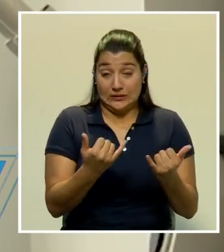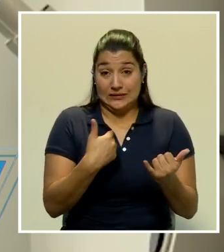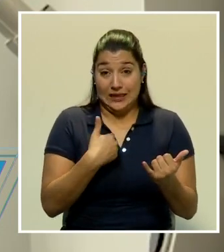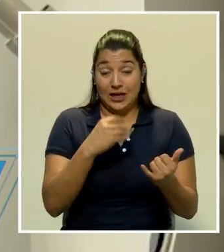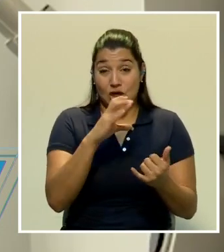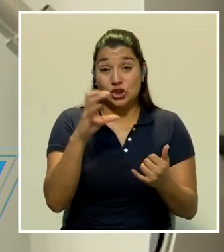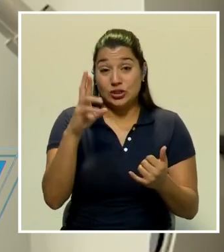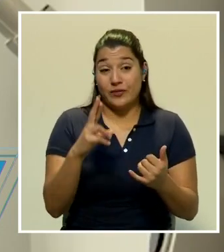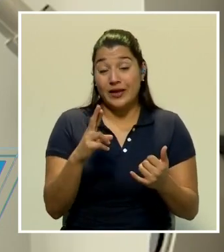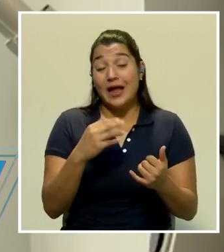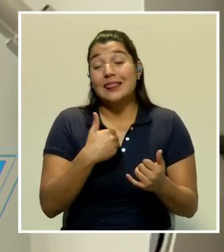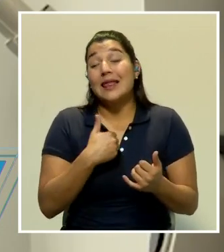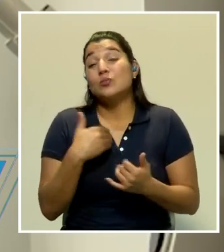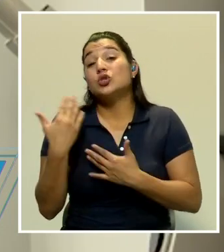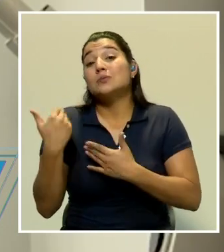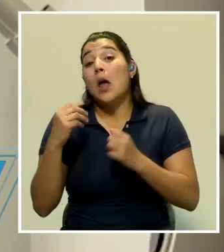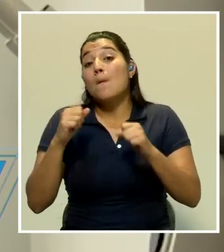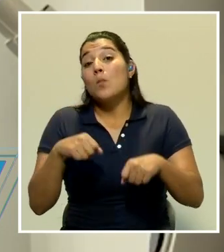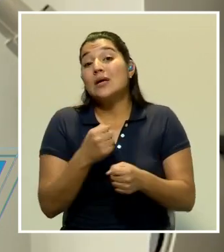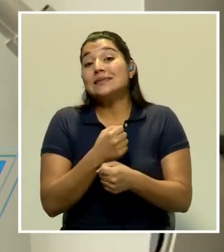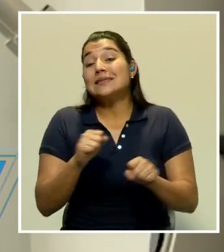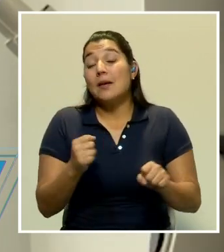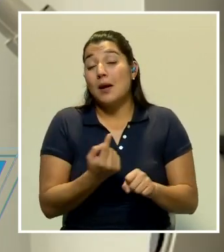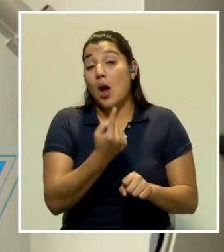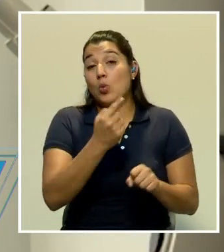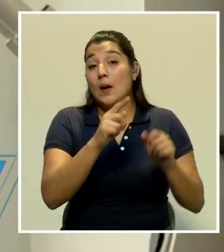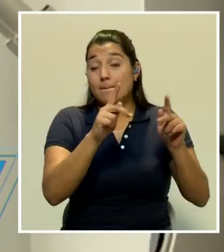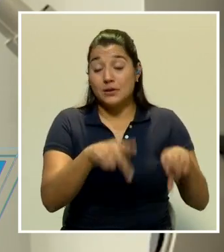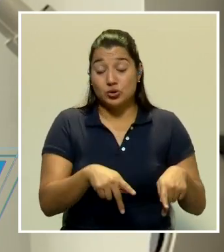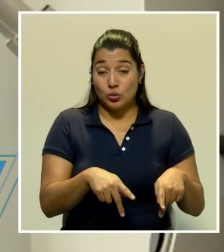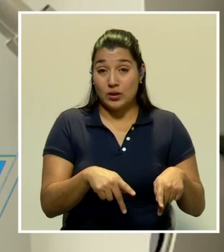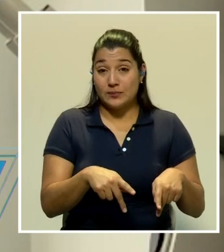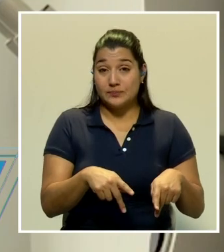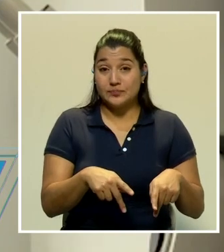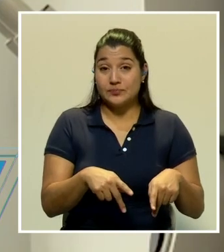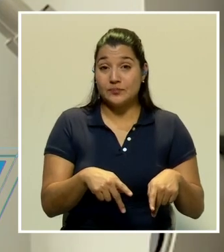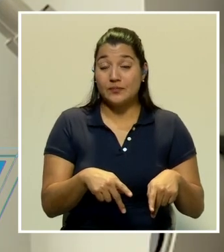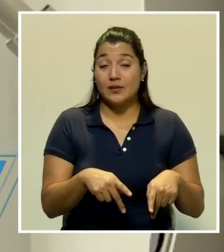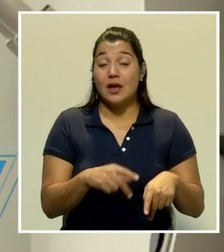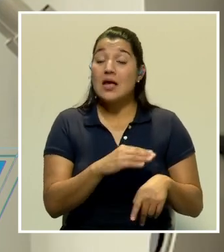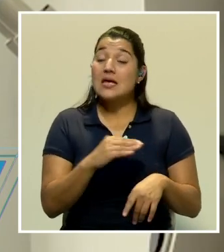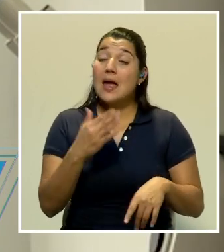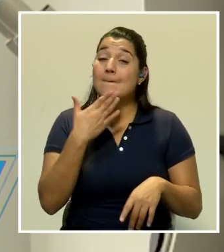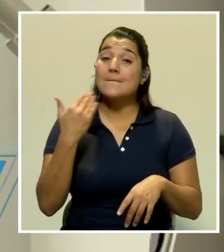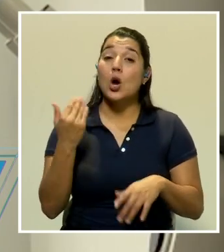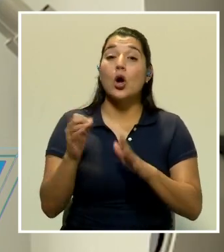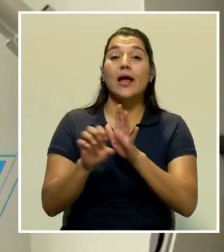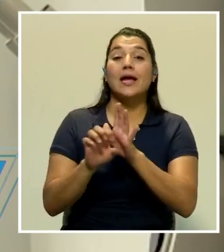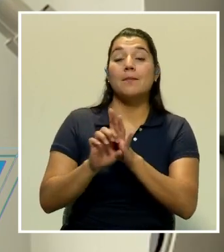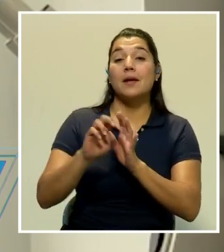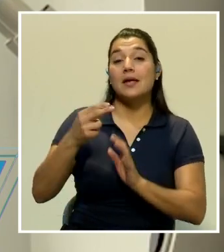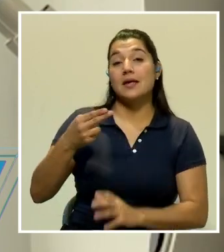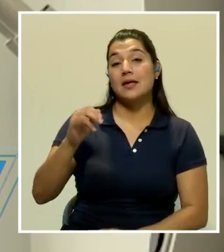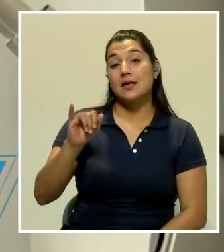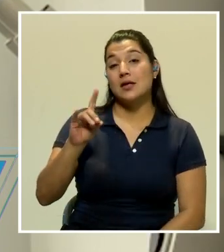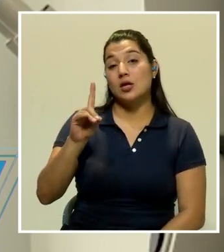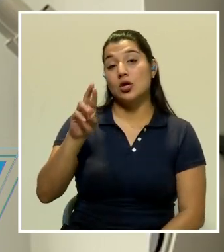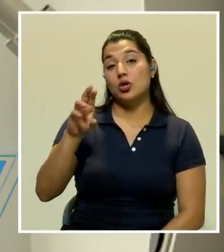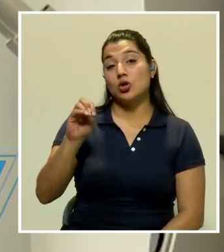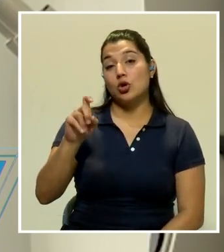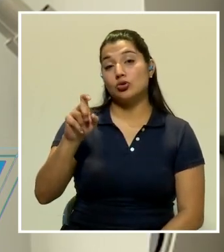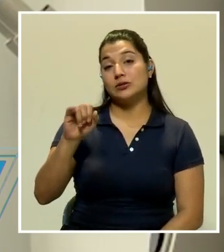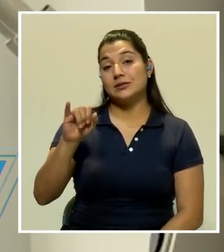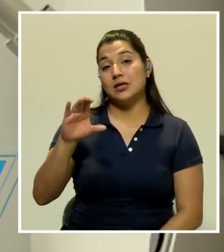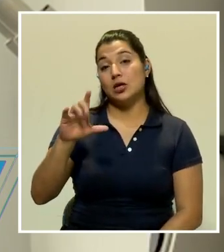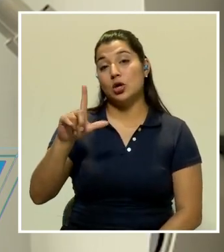al individuo, no sean de hecho verídicos. Y el mejor ejemplo es la hidroxicloroquina, que a pesar de